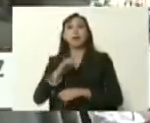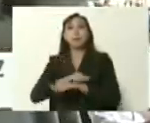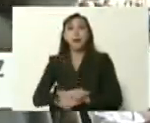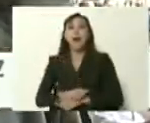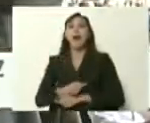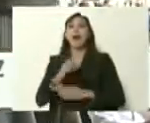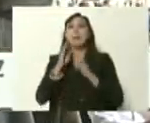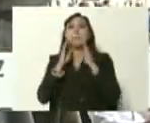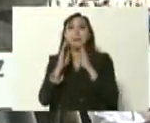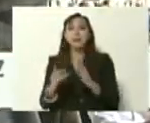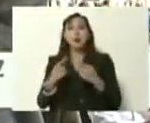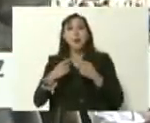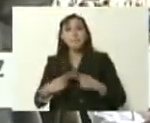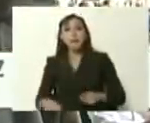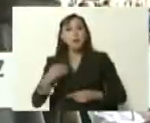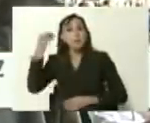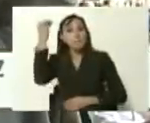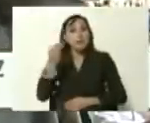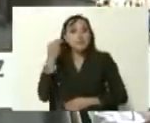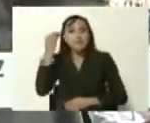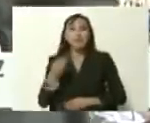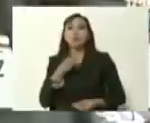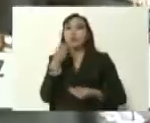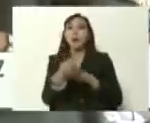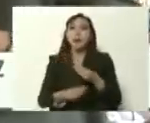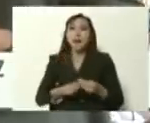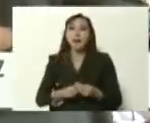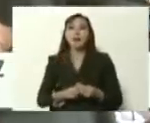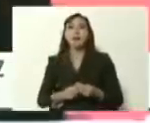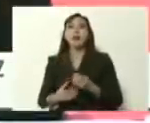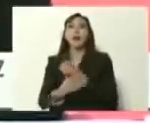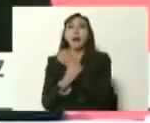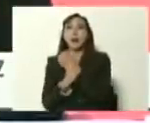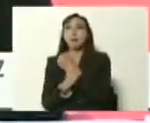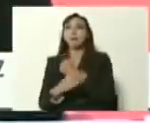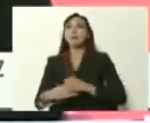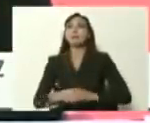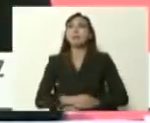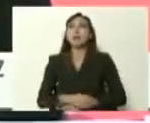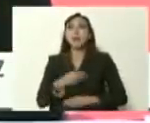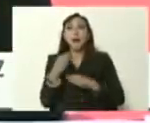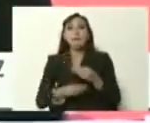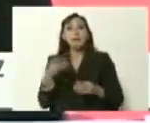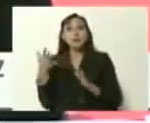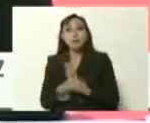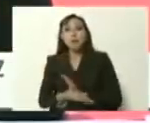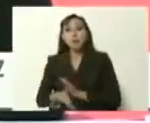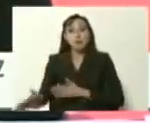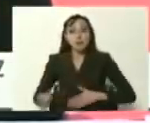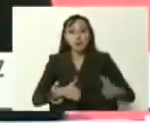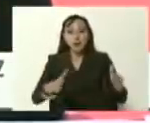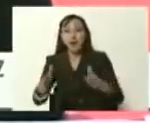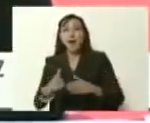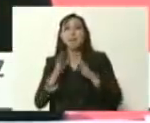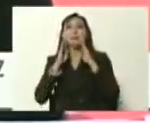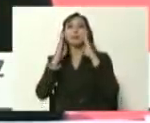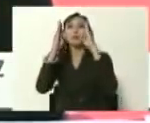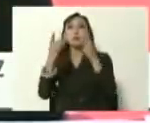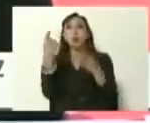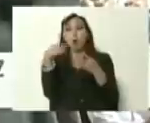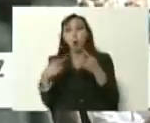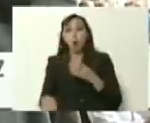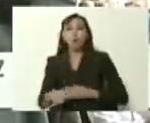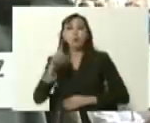bendijo pensando en él exclusivamente, sino en que él fuera un canal de bendición a otros. Dios también